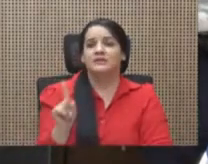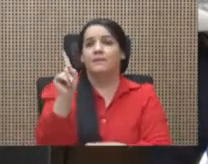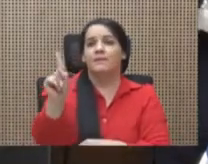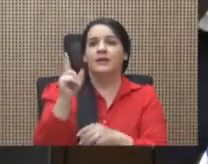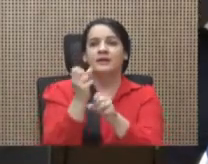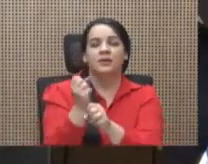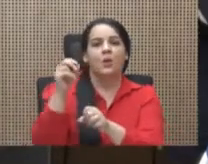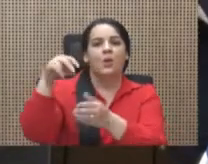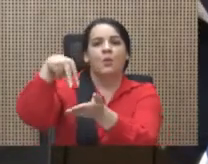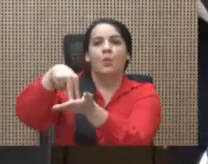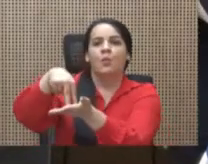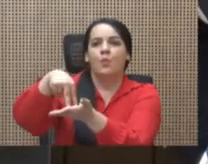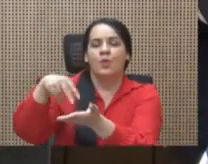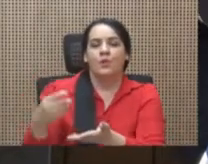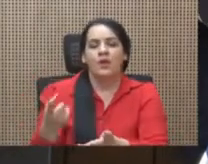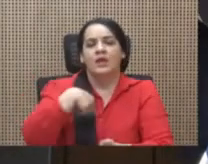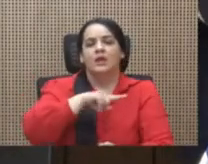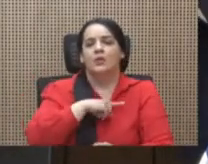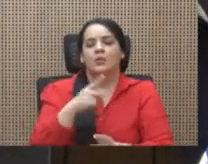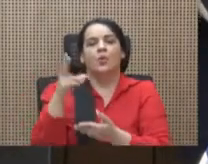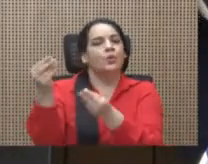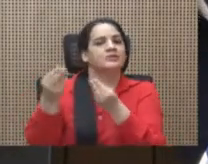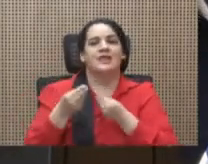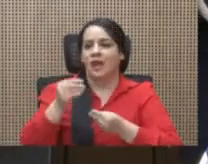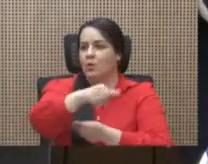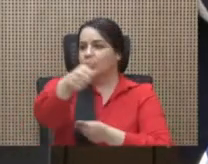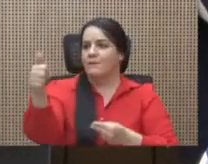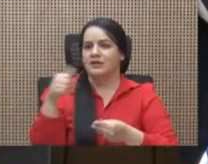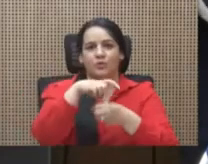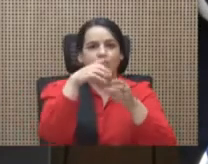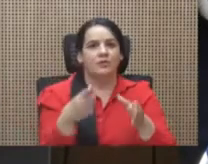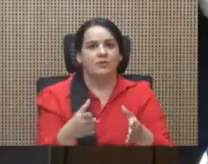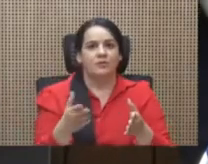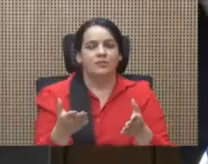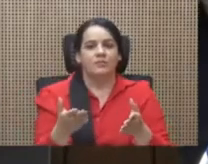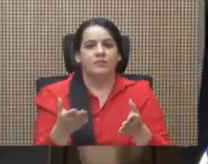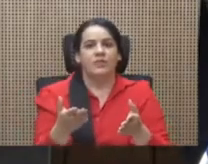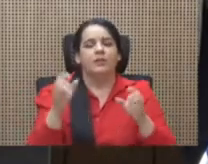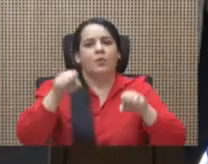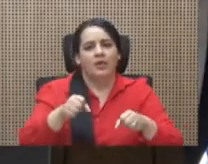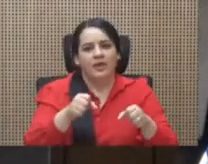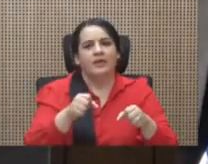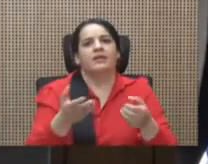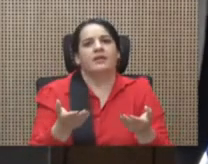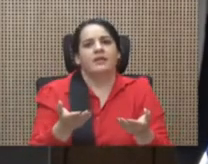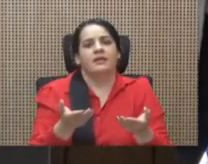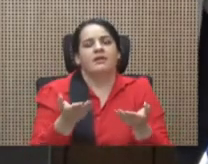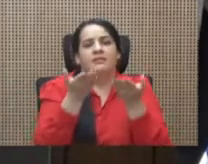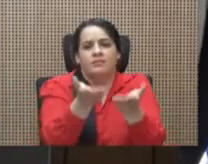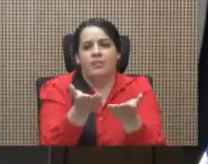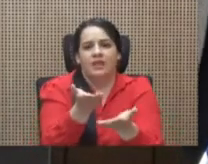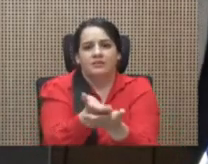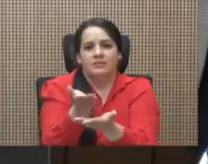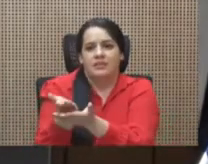fijo ahí y nos niegue al resto de los diputados la posibilidad de plantear mociones de revisión cuando nos interesa hacerlo de